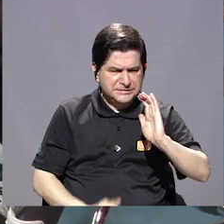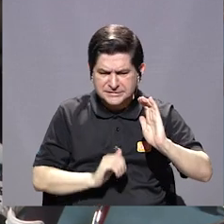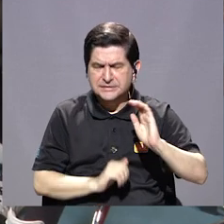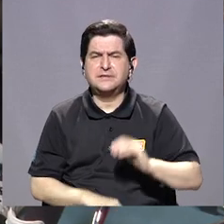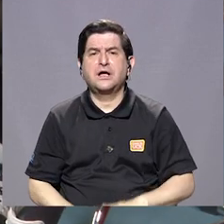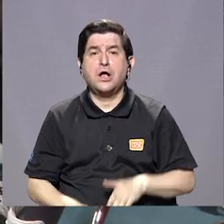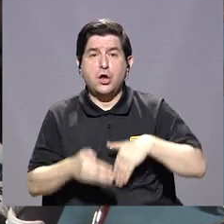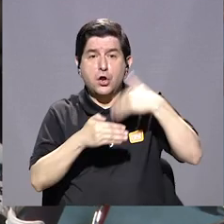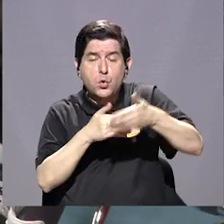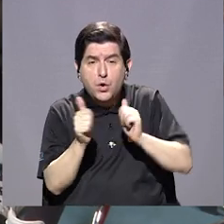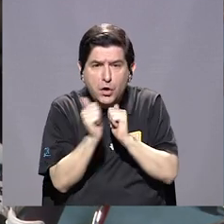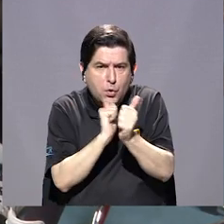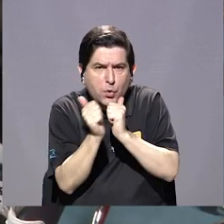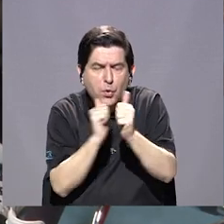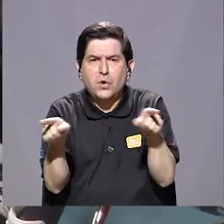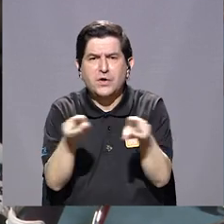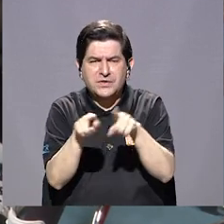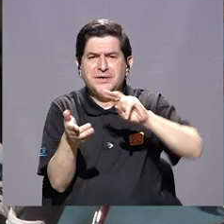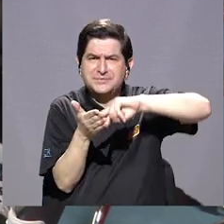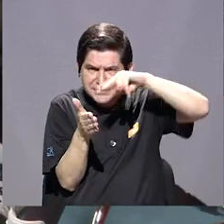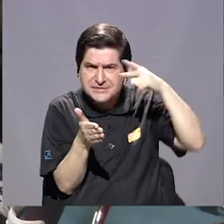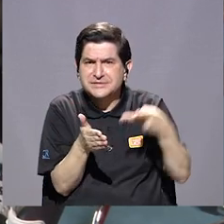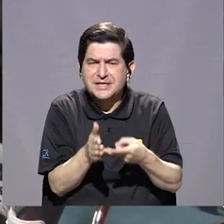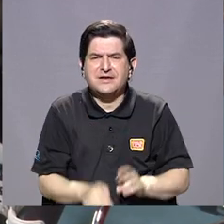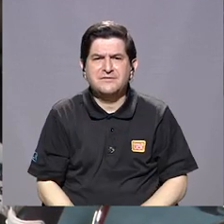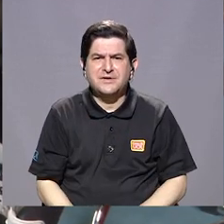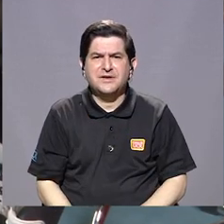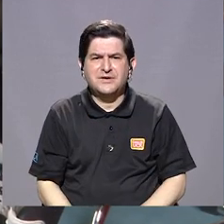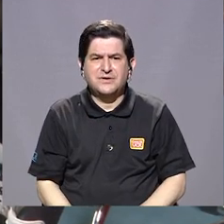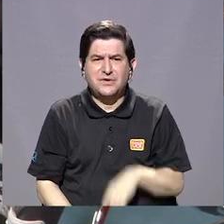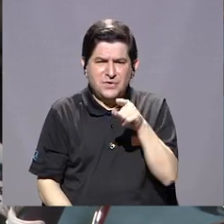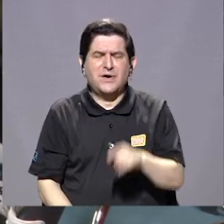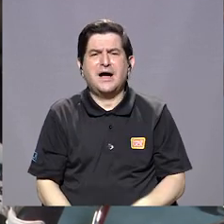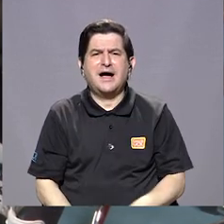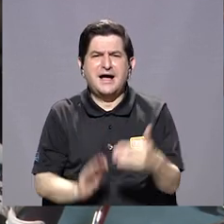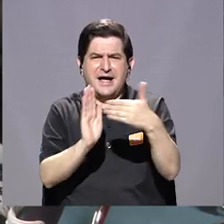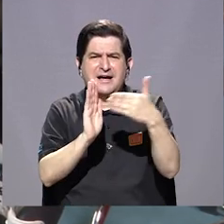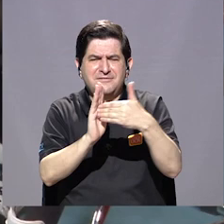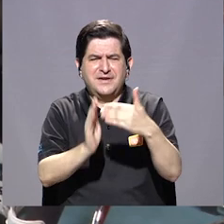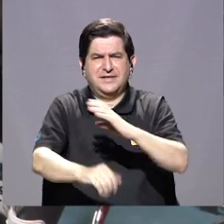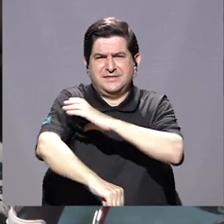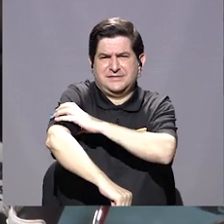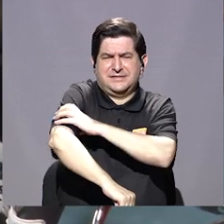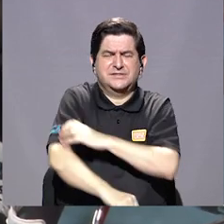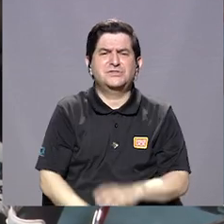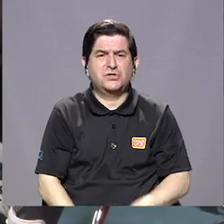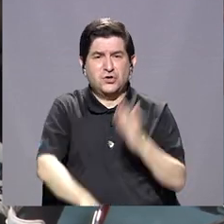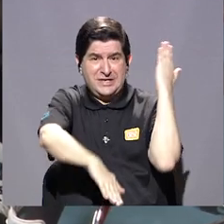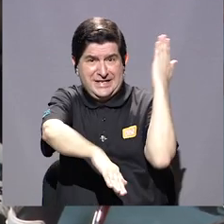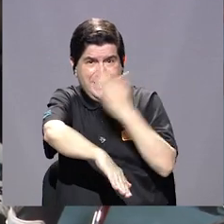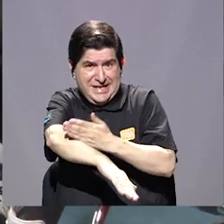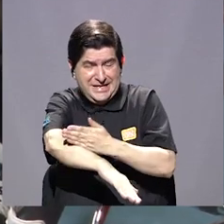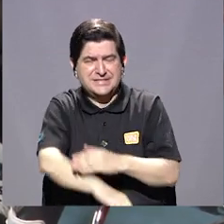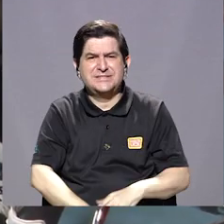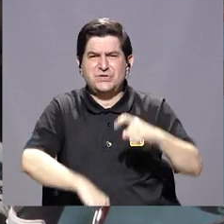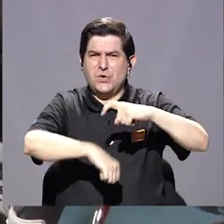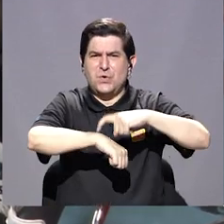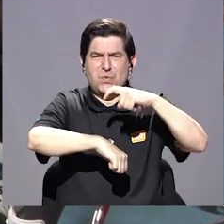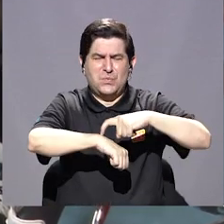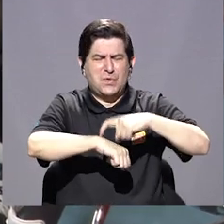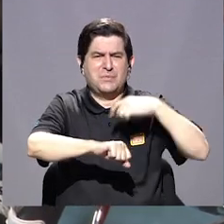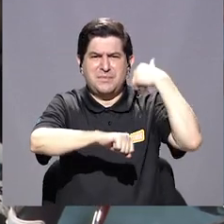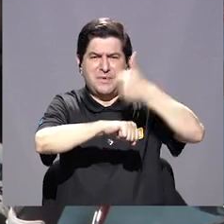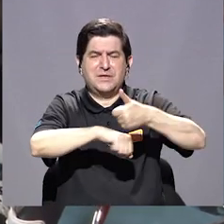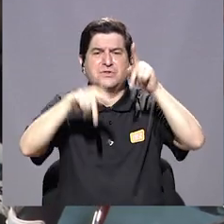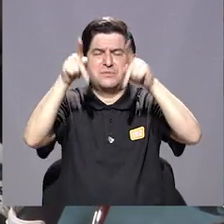luego con el atletismo también significó un desmembramiento de los músculos, porque esa lesión le marca un momento determinado en el que